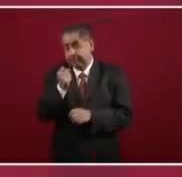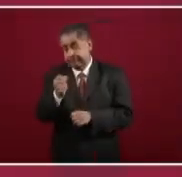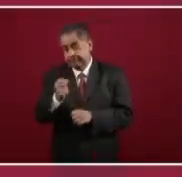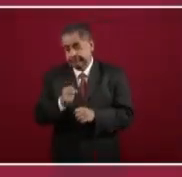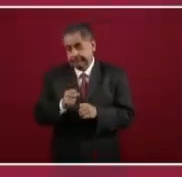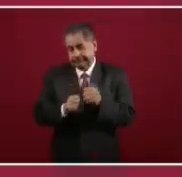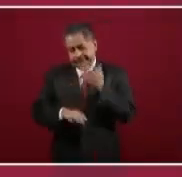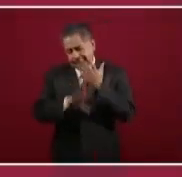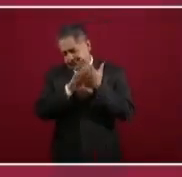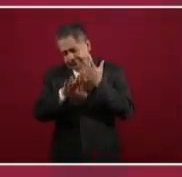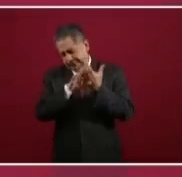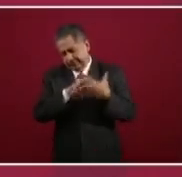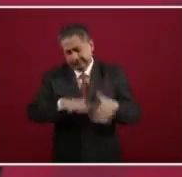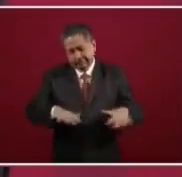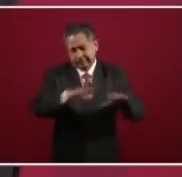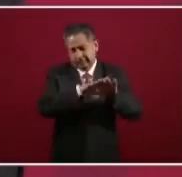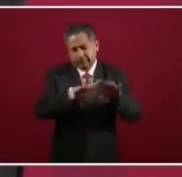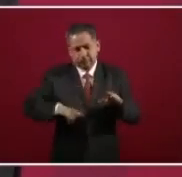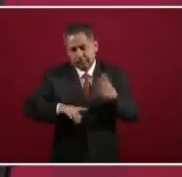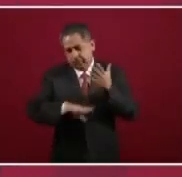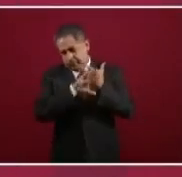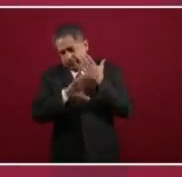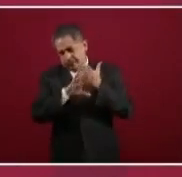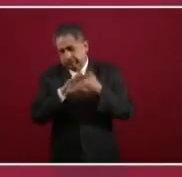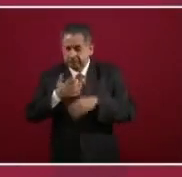todo el aparato del estado